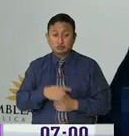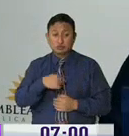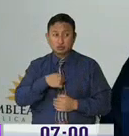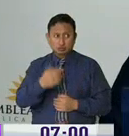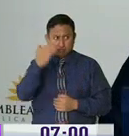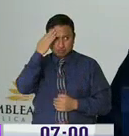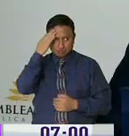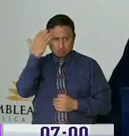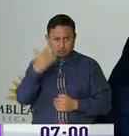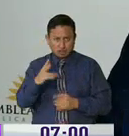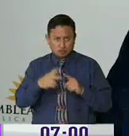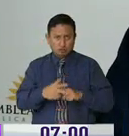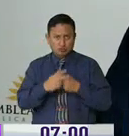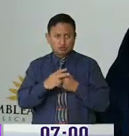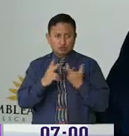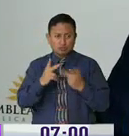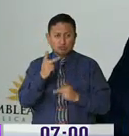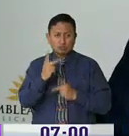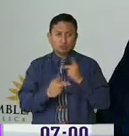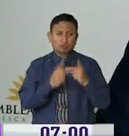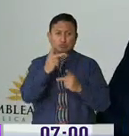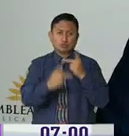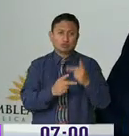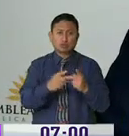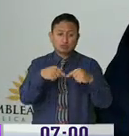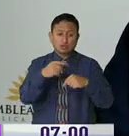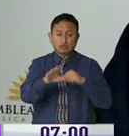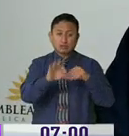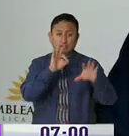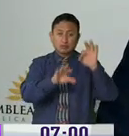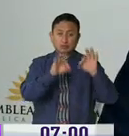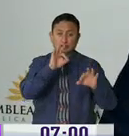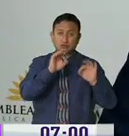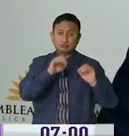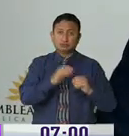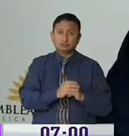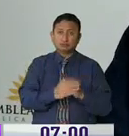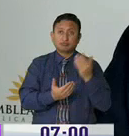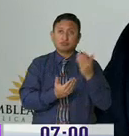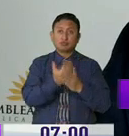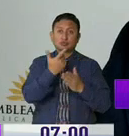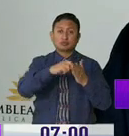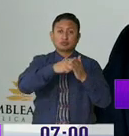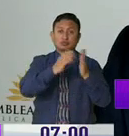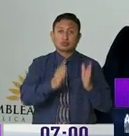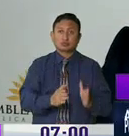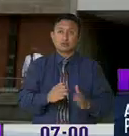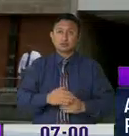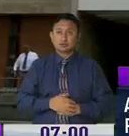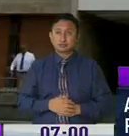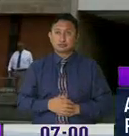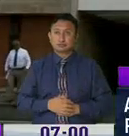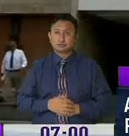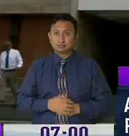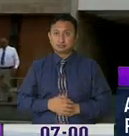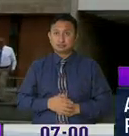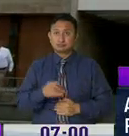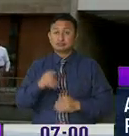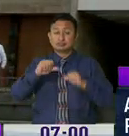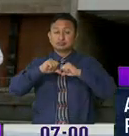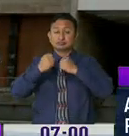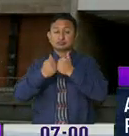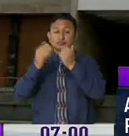con un proceso de selección del nuevo Contralor General del Estado. En la Asamblea Nacional ya está en marcha otro